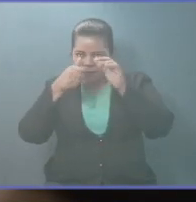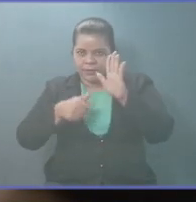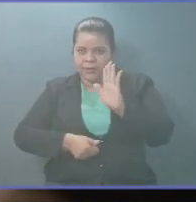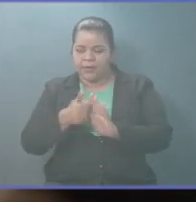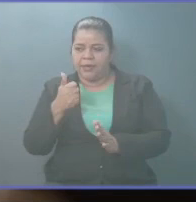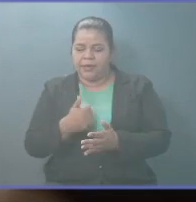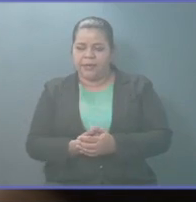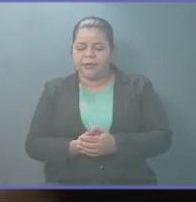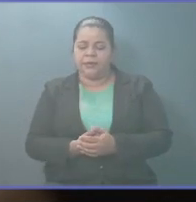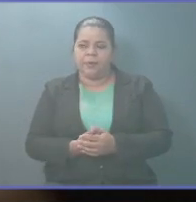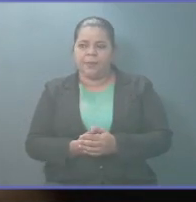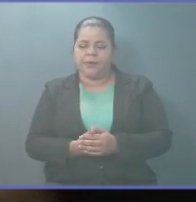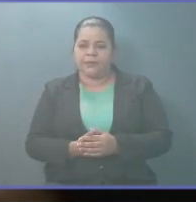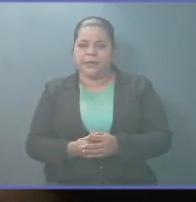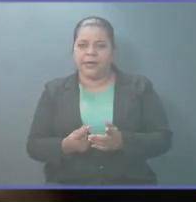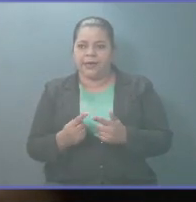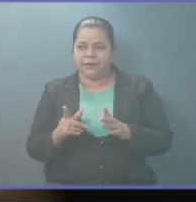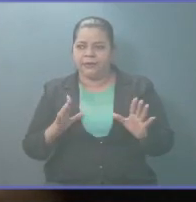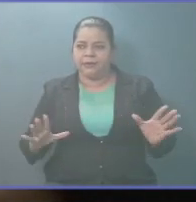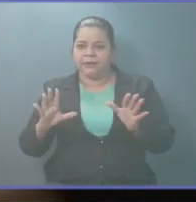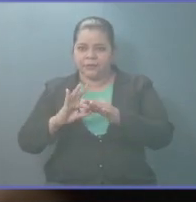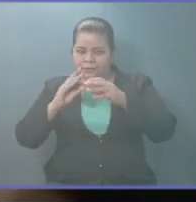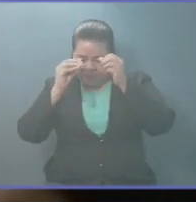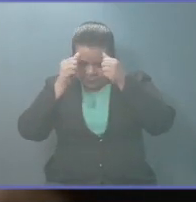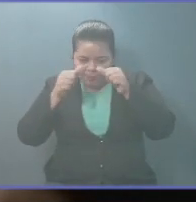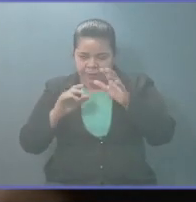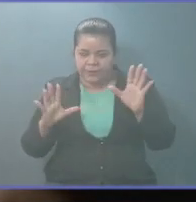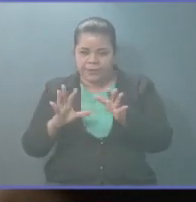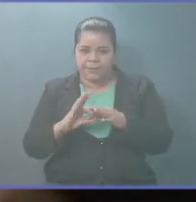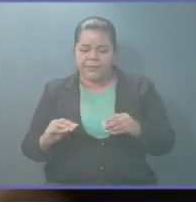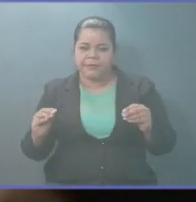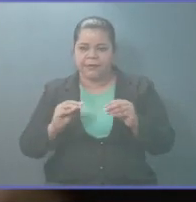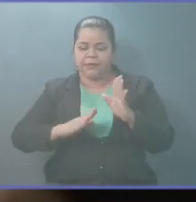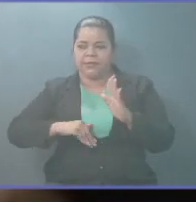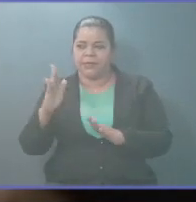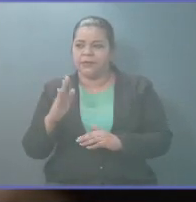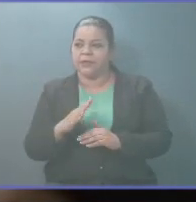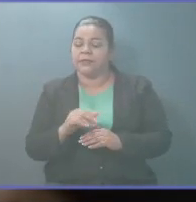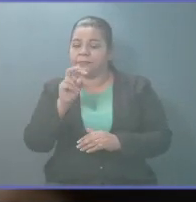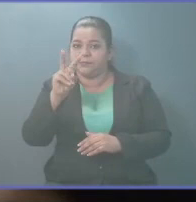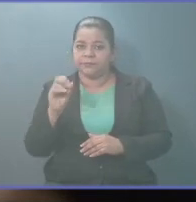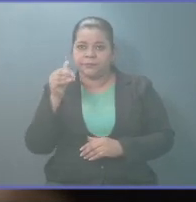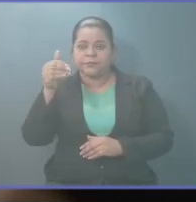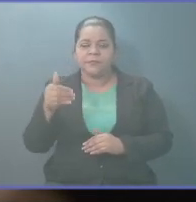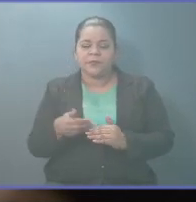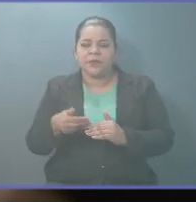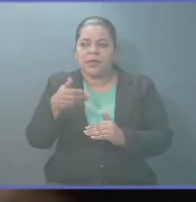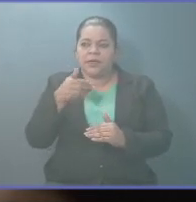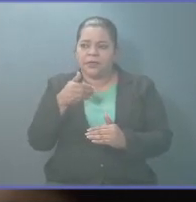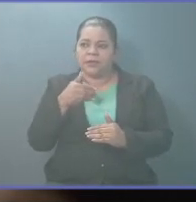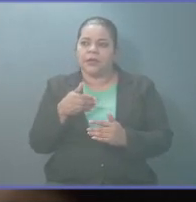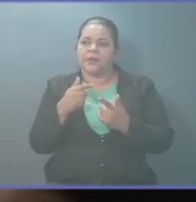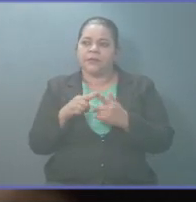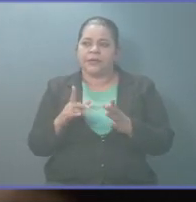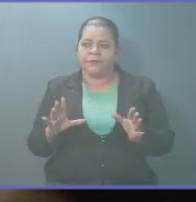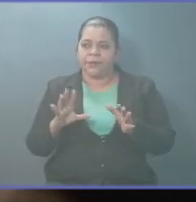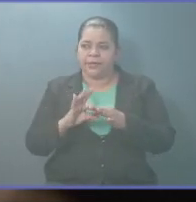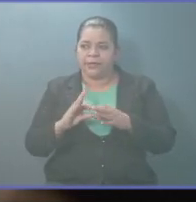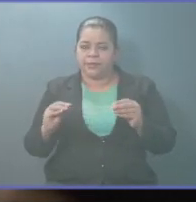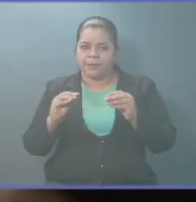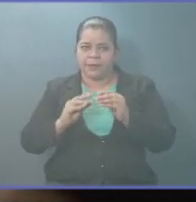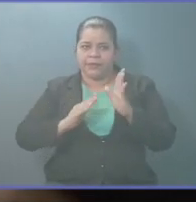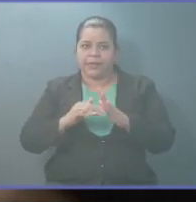Bueno, reitero mi posición. No estoy defendiendo al gobierno, no estoy defendiendo a